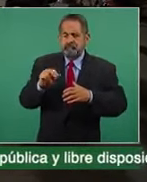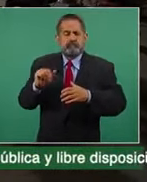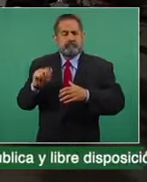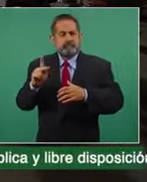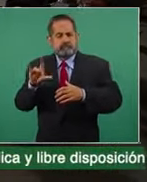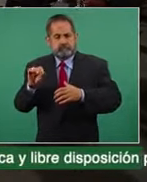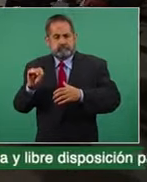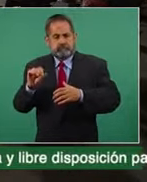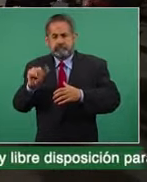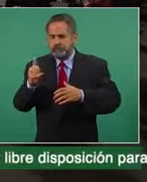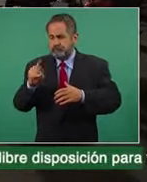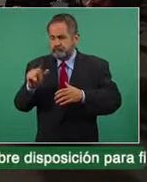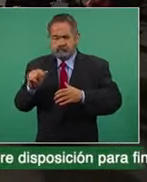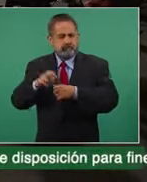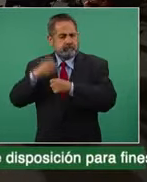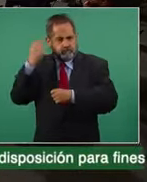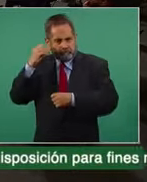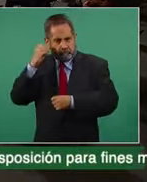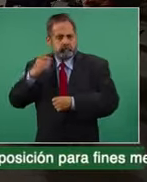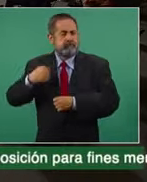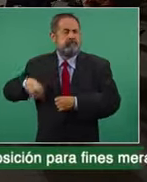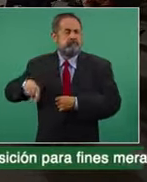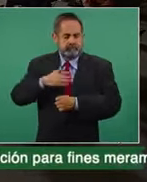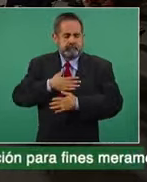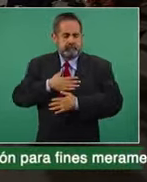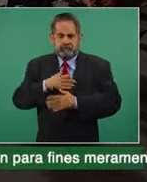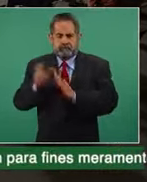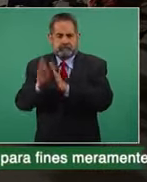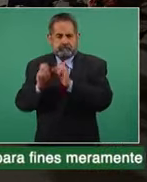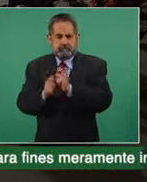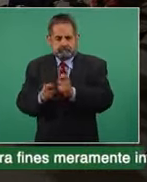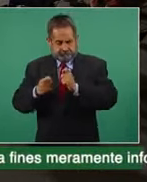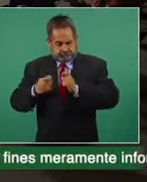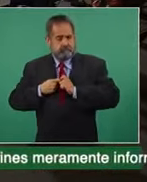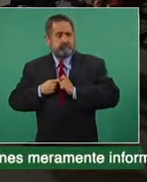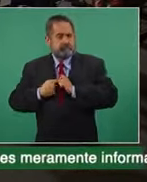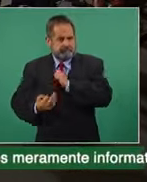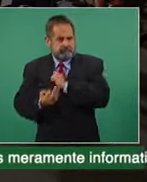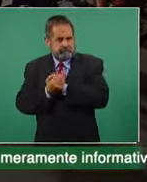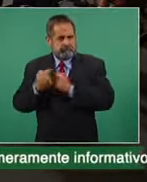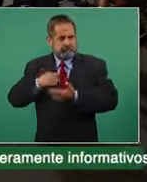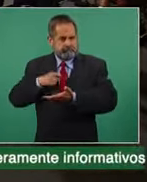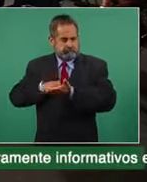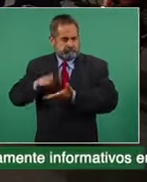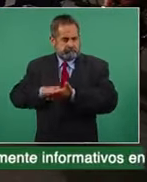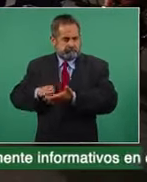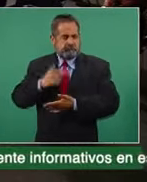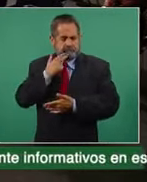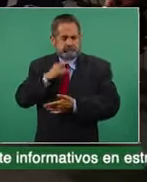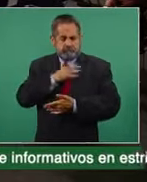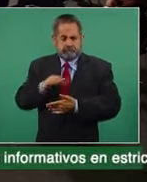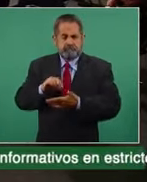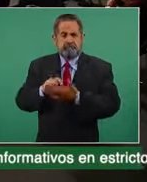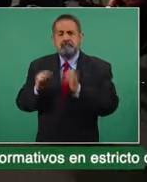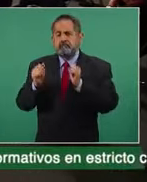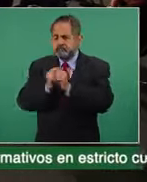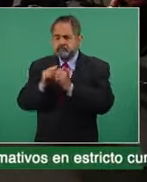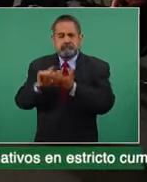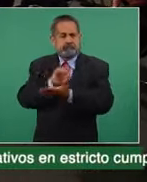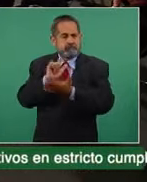Oaxaca, haciendo uso de las garantías que les otorga la Constitución Política de los Estados Unidos Mexicanos y el marco